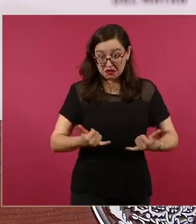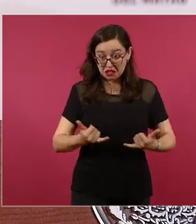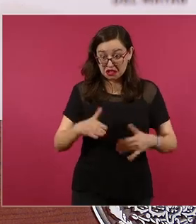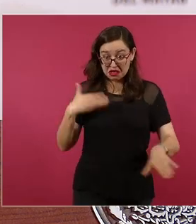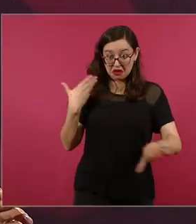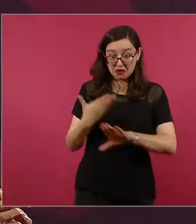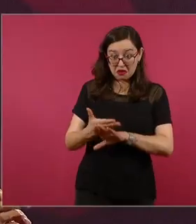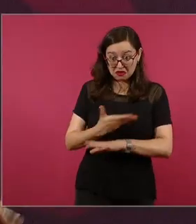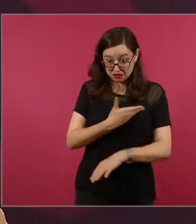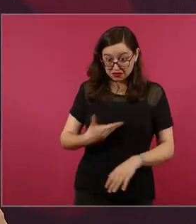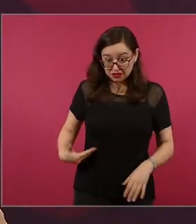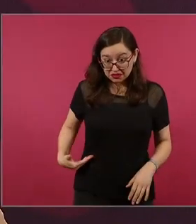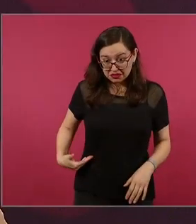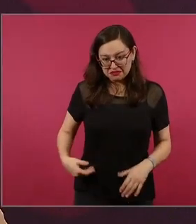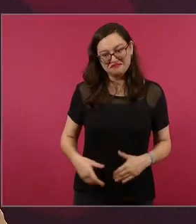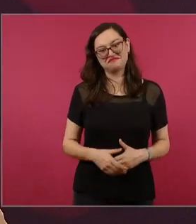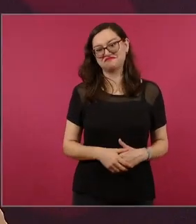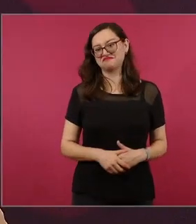no,